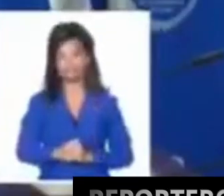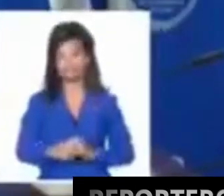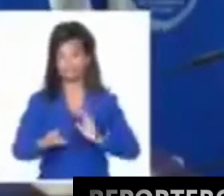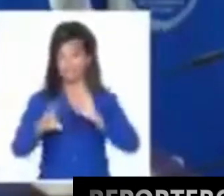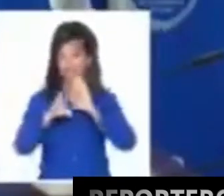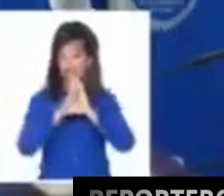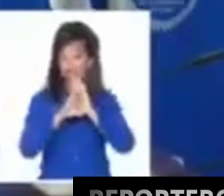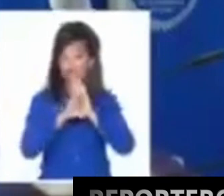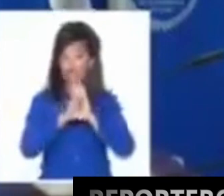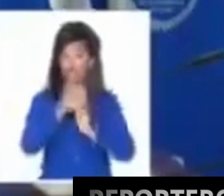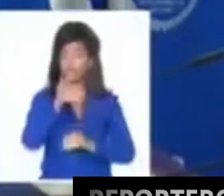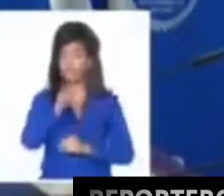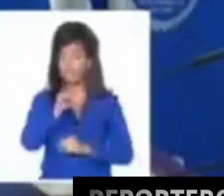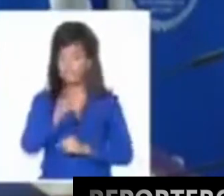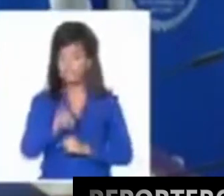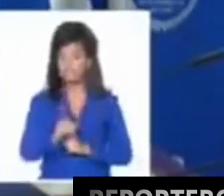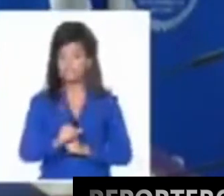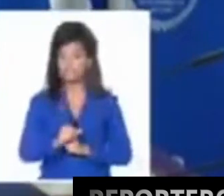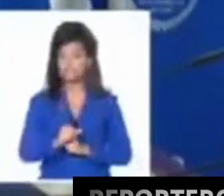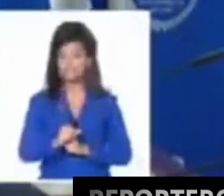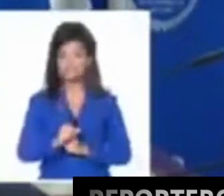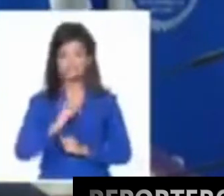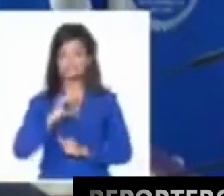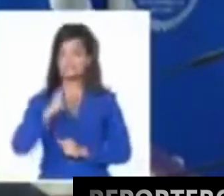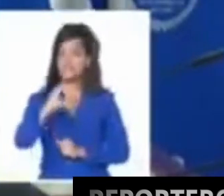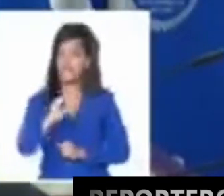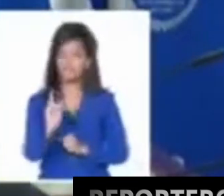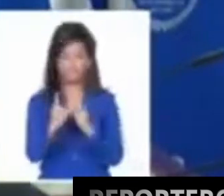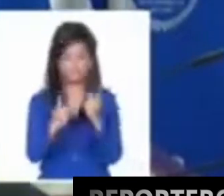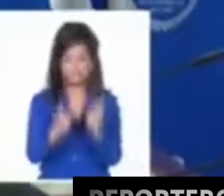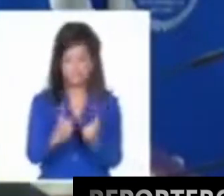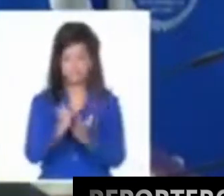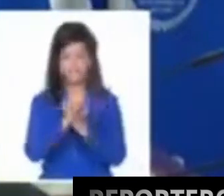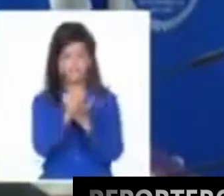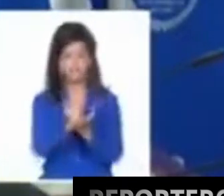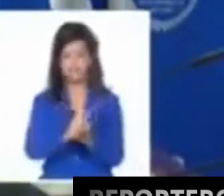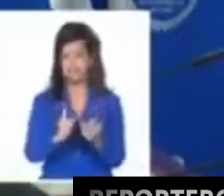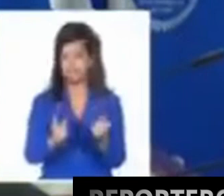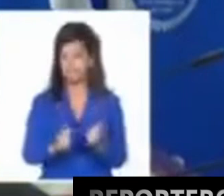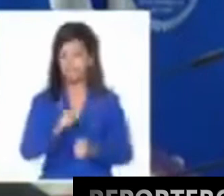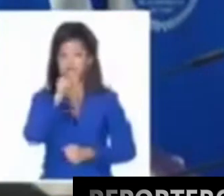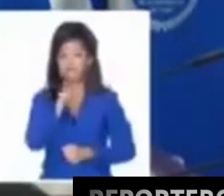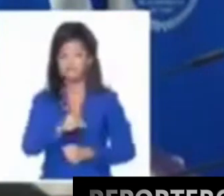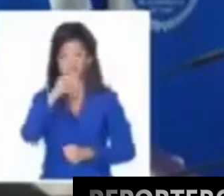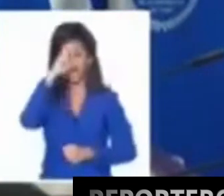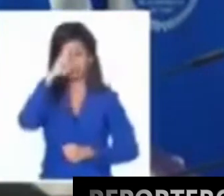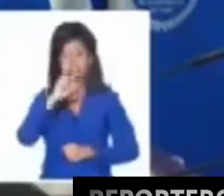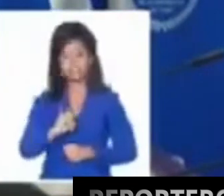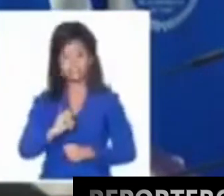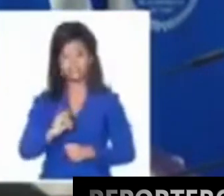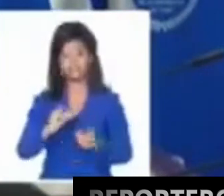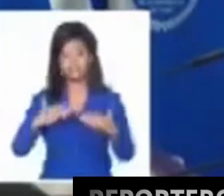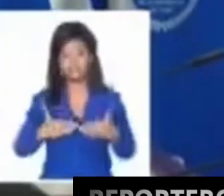o sea, no hay ni siquiera ni que cobrar un salario ni tener una ventaja, es la sola disposición, el alistamiento